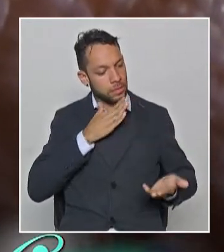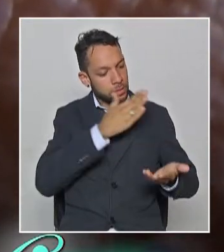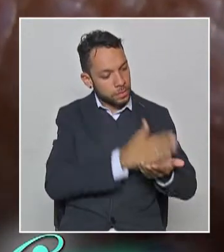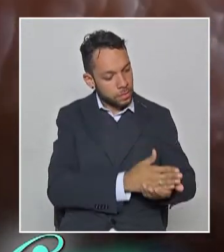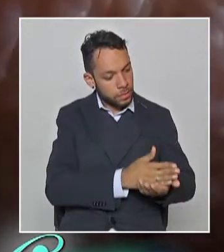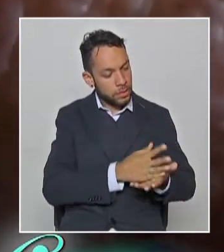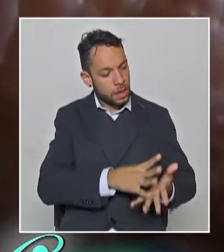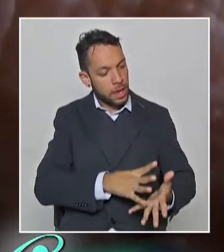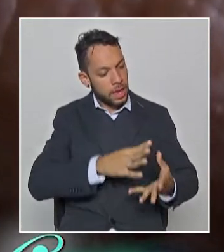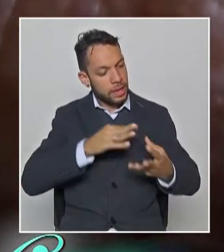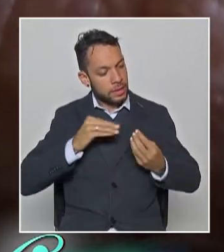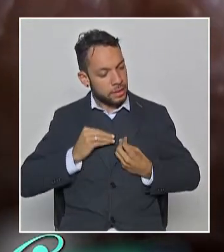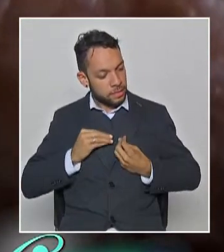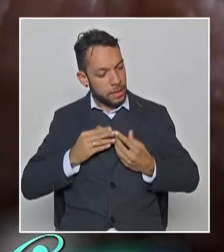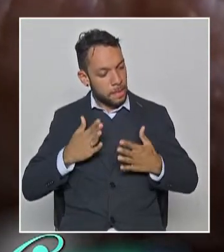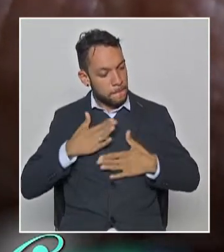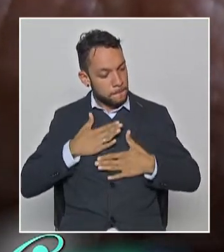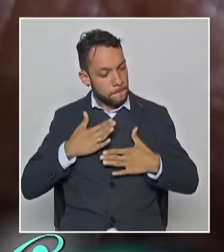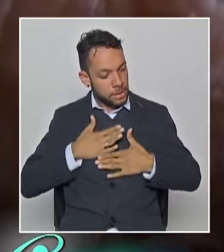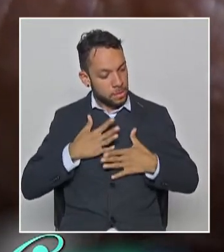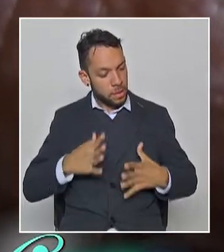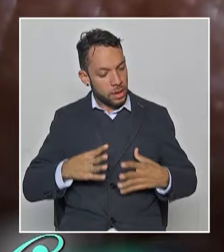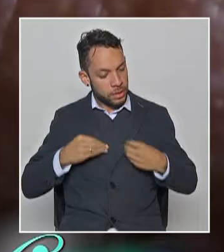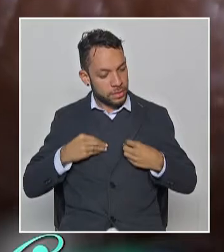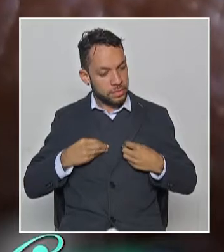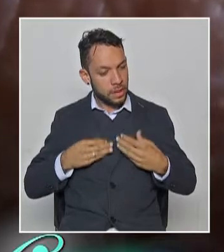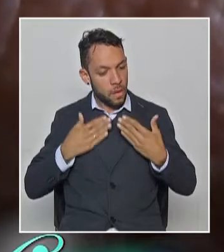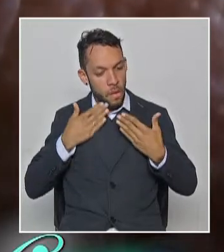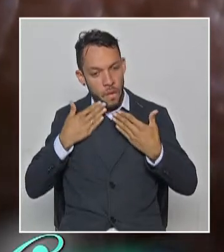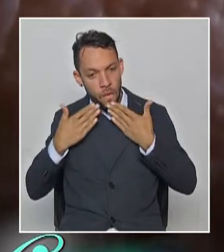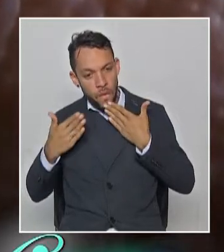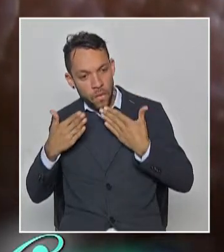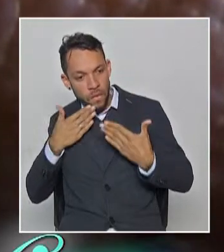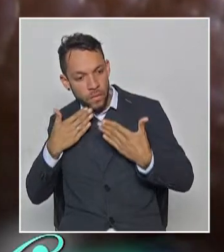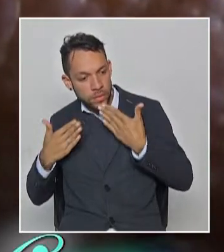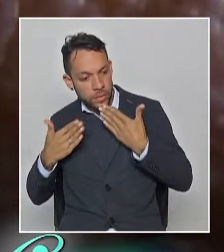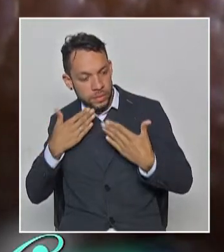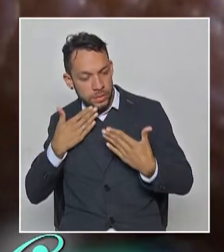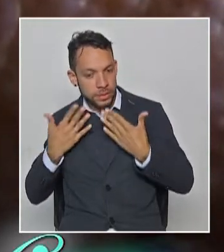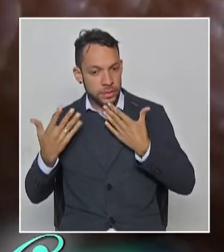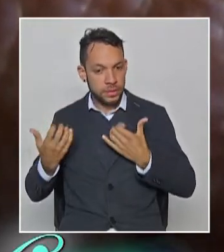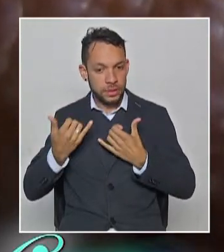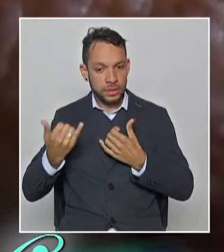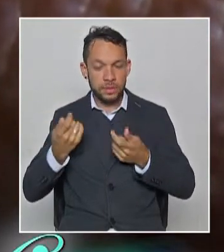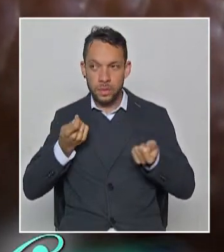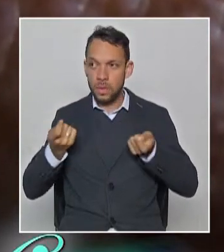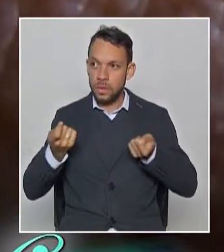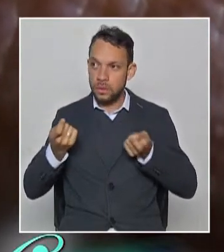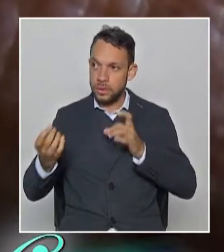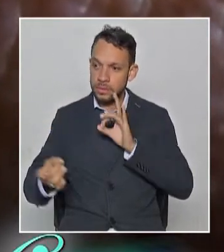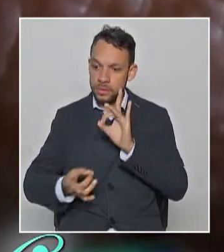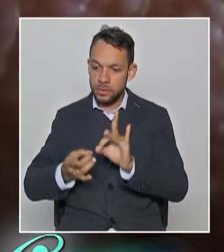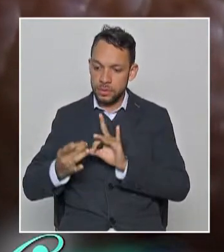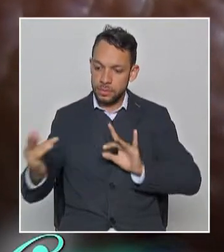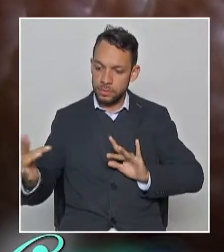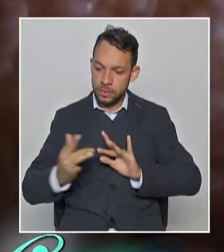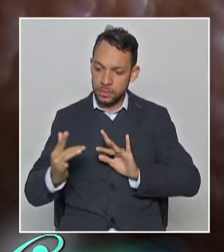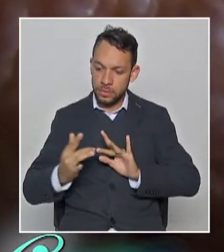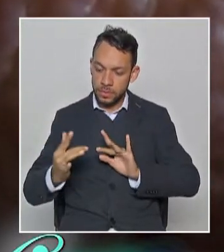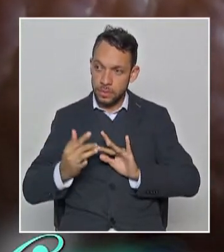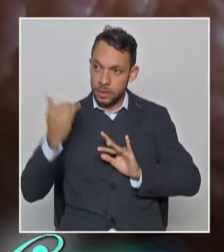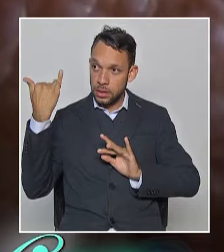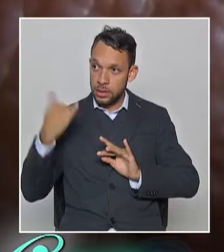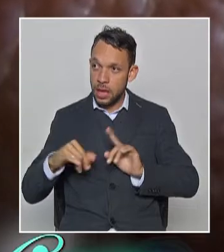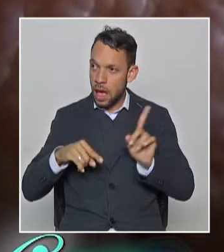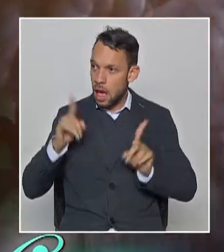de reconocer en mí qué seguridad, qué confianza yo tenía realmente en la terapia. Lógicamente en ese momento no tenía